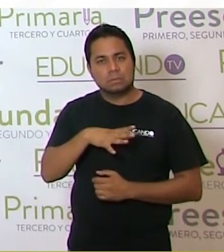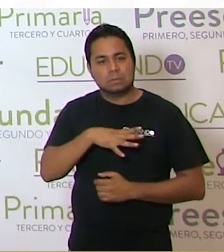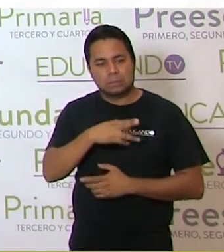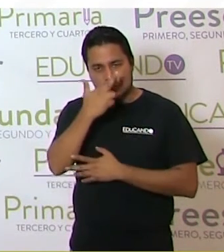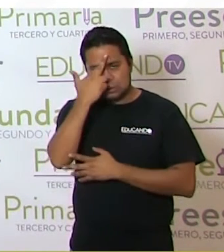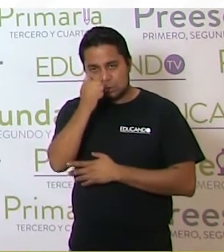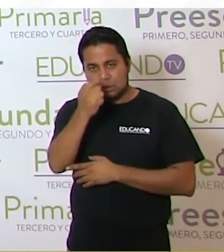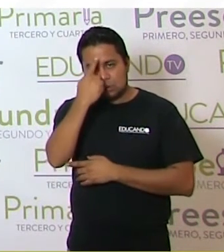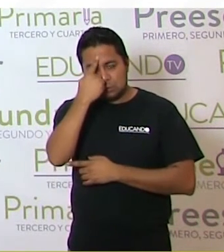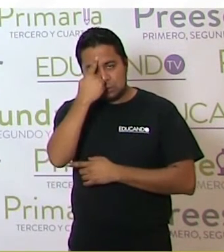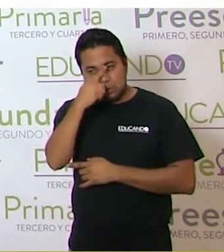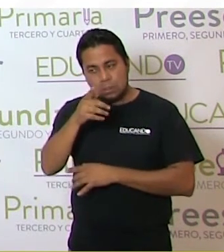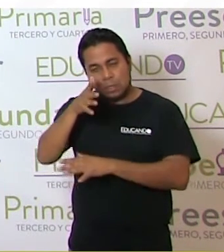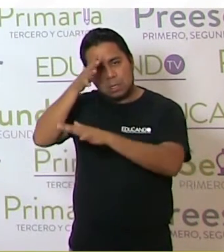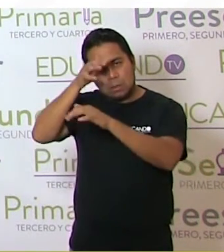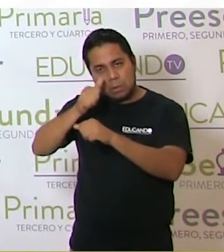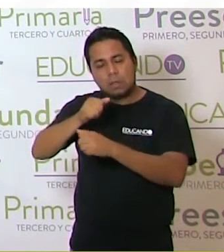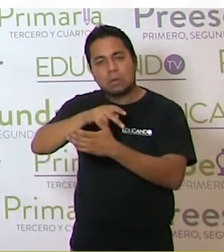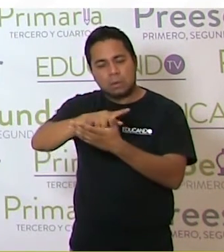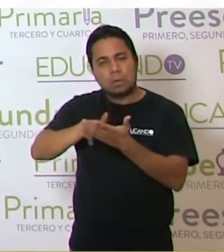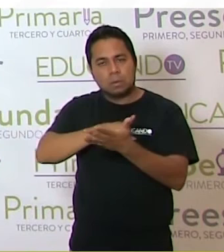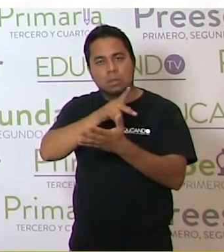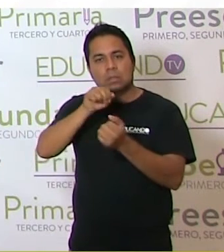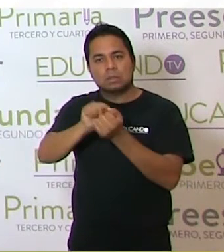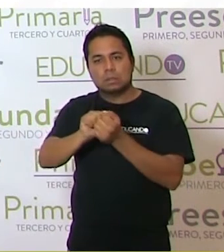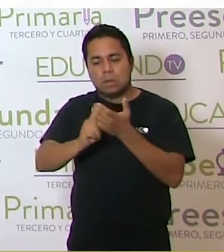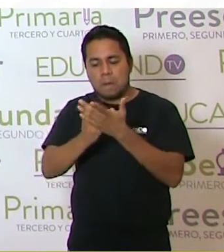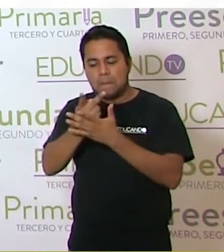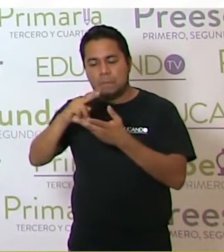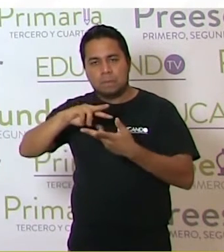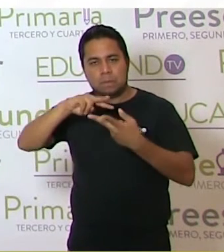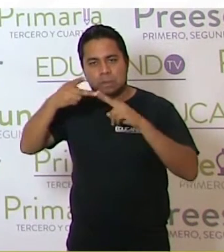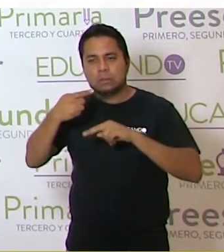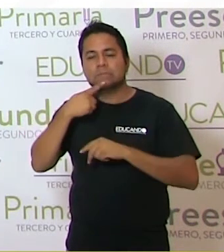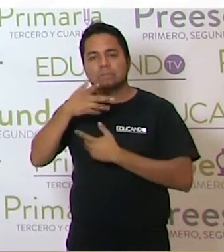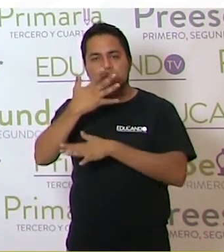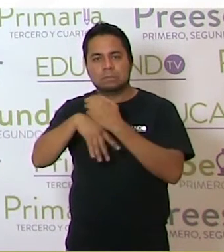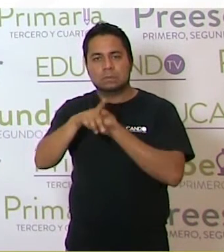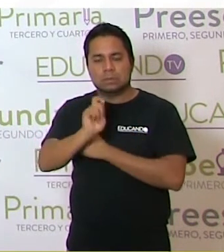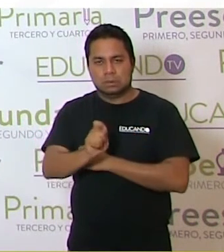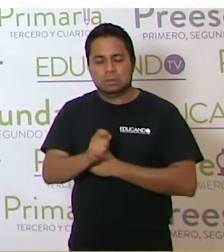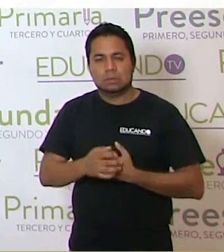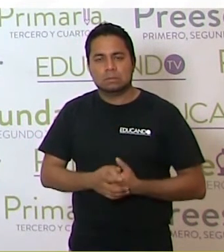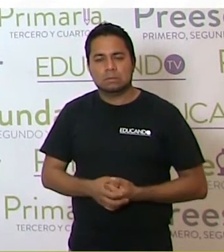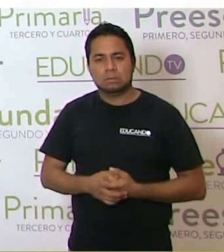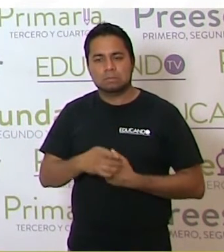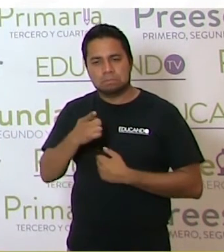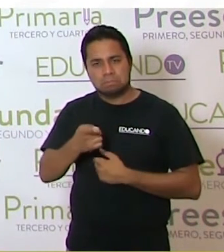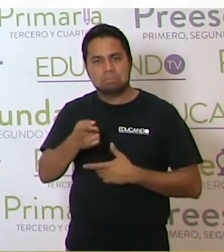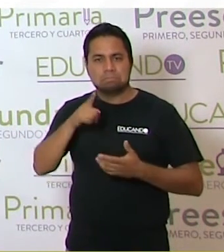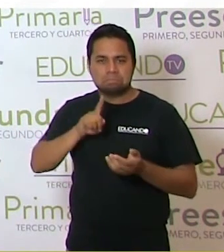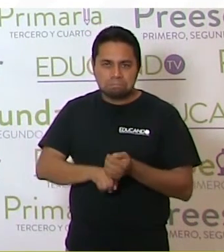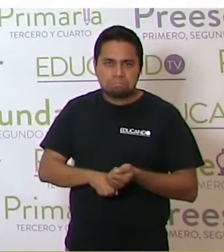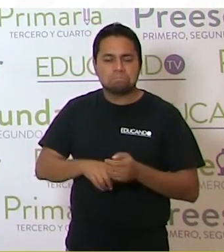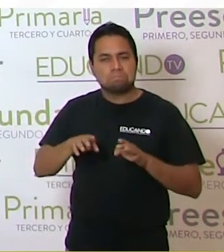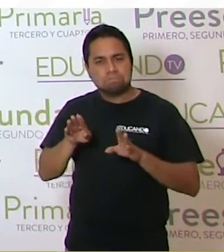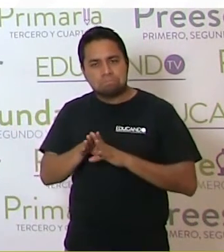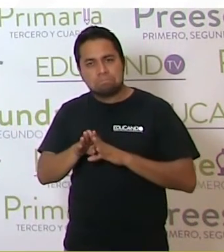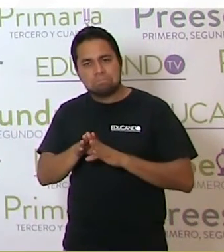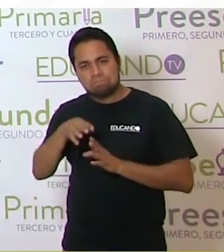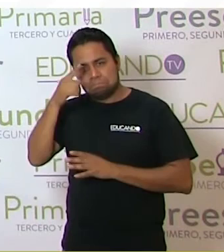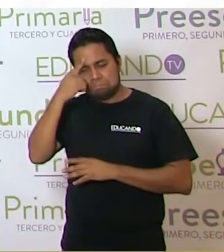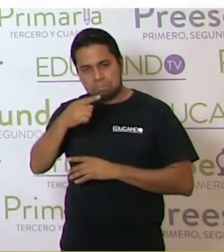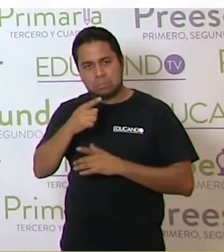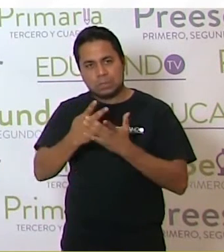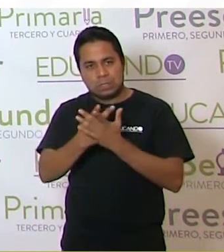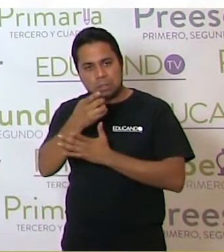en contra otra vez de los cultivos transgénicos o sea dice de la misma manera temen el impacto que tengan sobre la